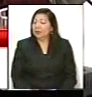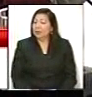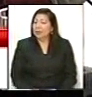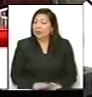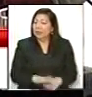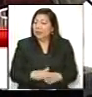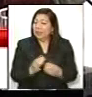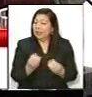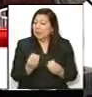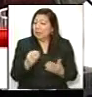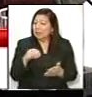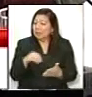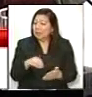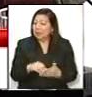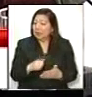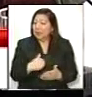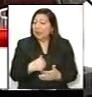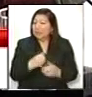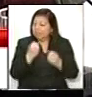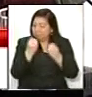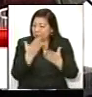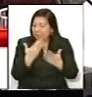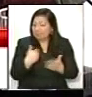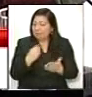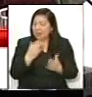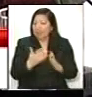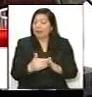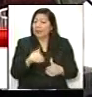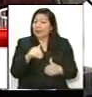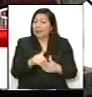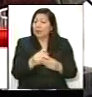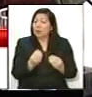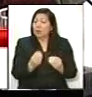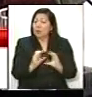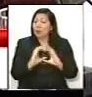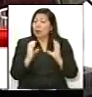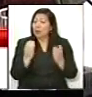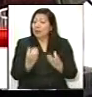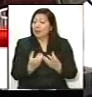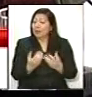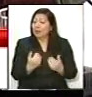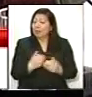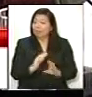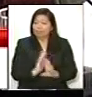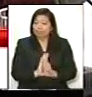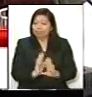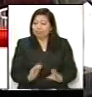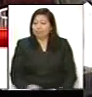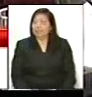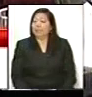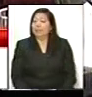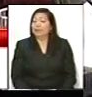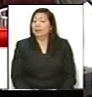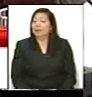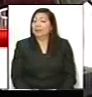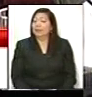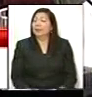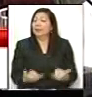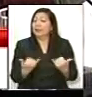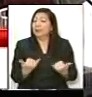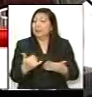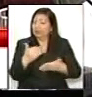Ejecutivo que una propuesta que obedece mi mandato de elección como legisladora. En absoluto, presidente,